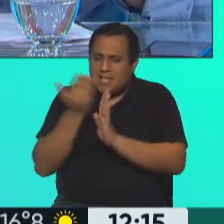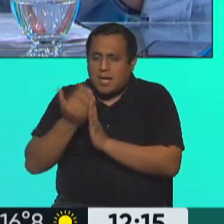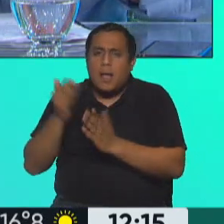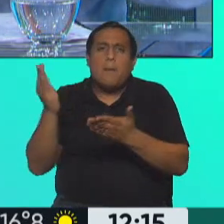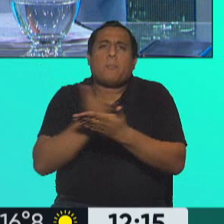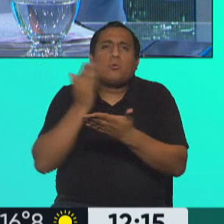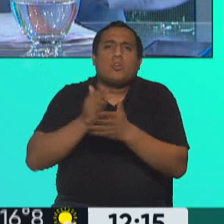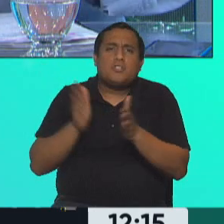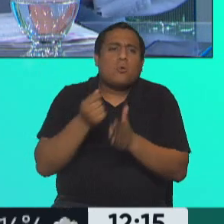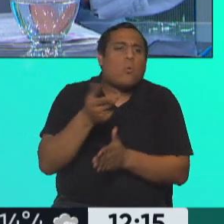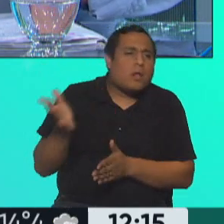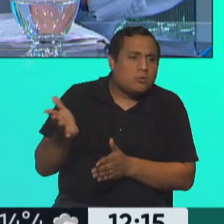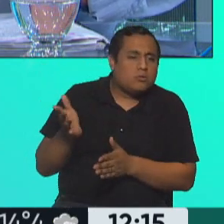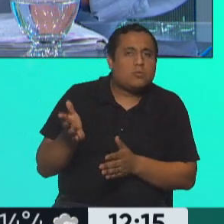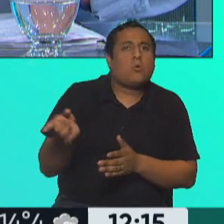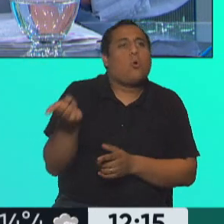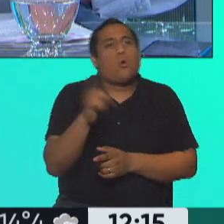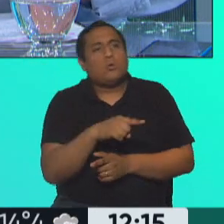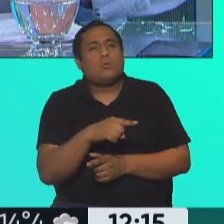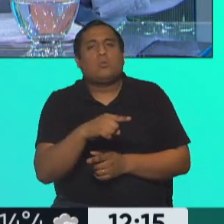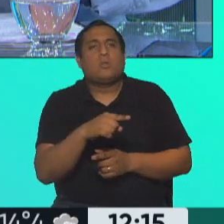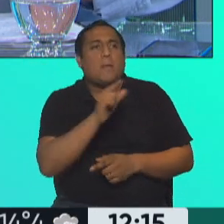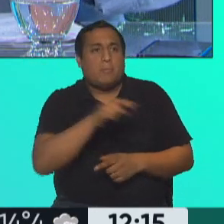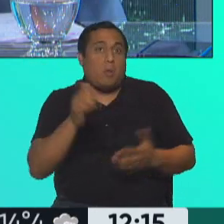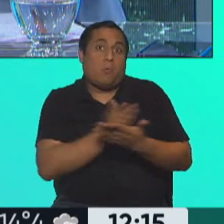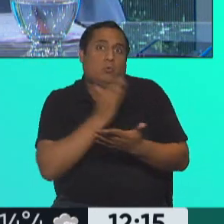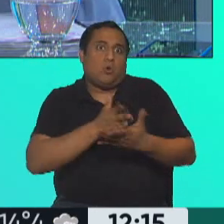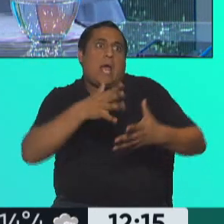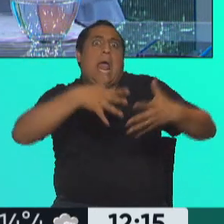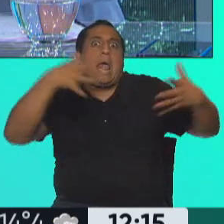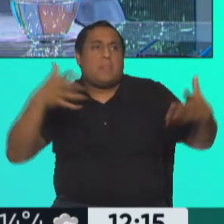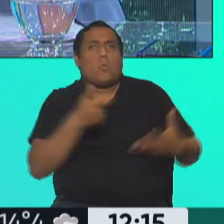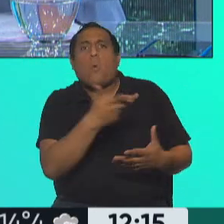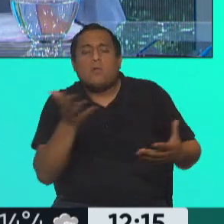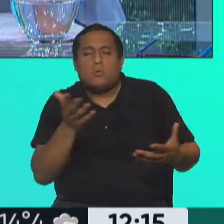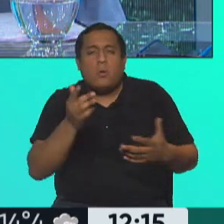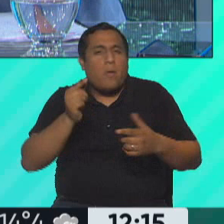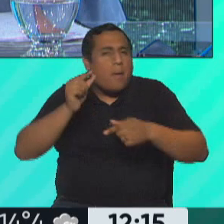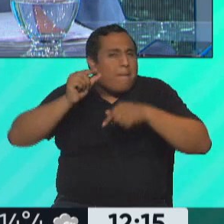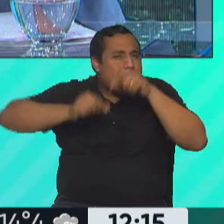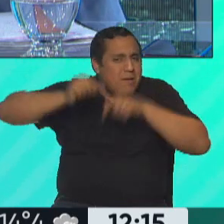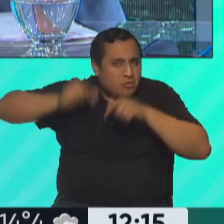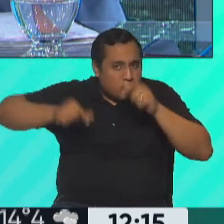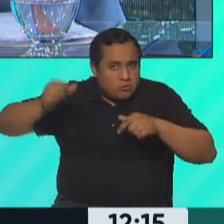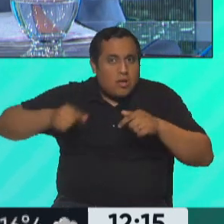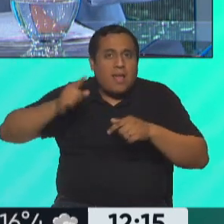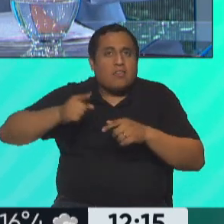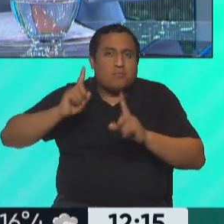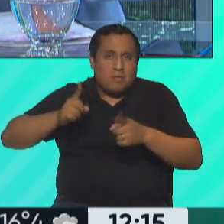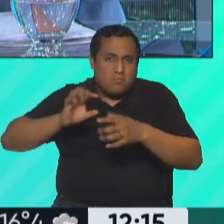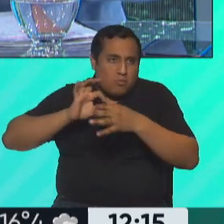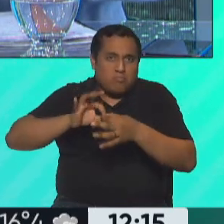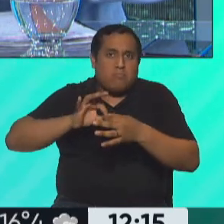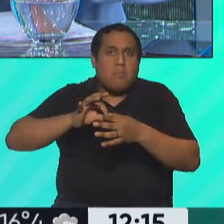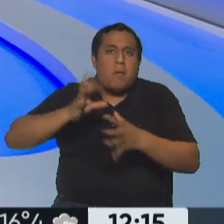productores vendieron, cuántos grandes productores vendieron, cuántos fueron las personas, los corredores de bolsa, los